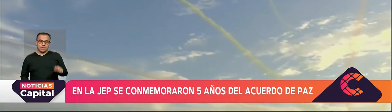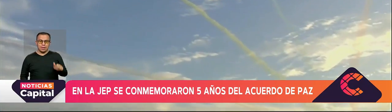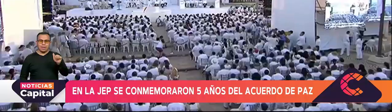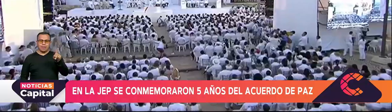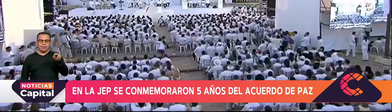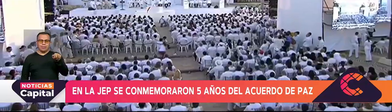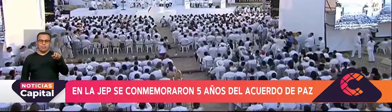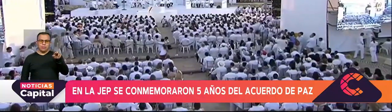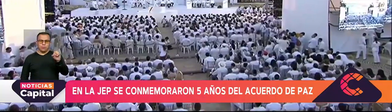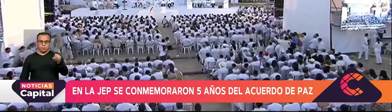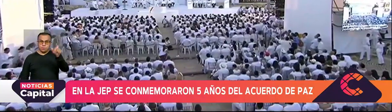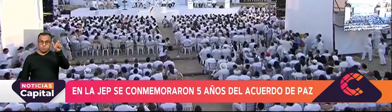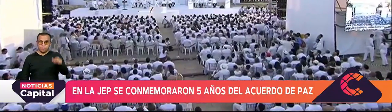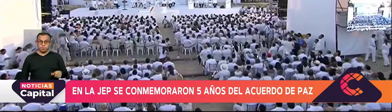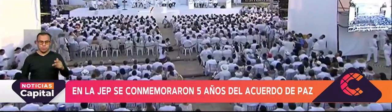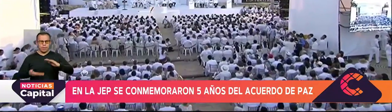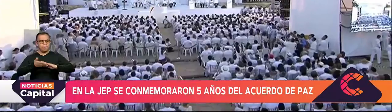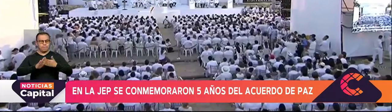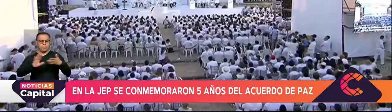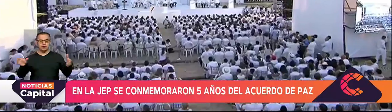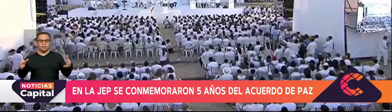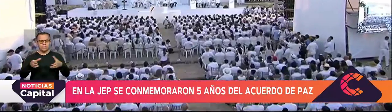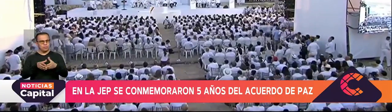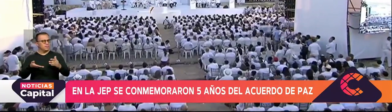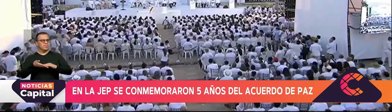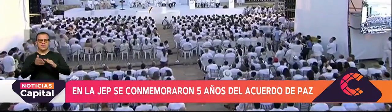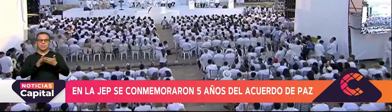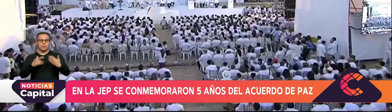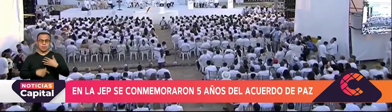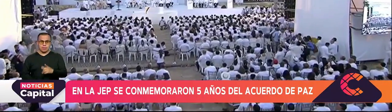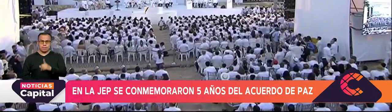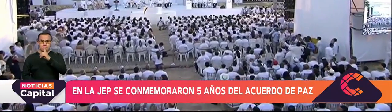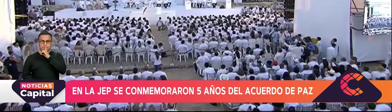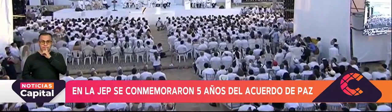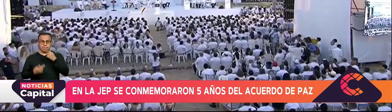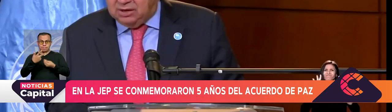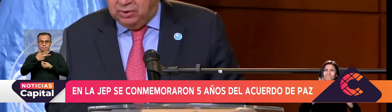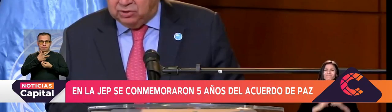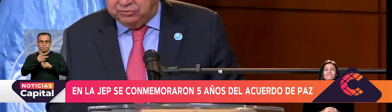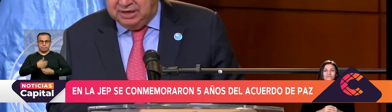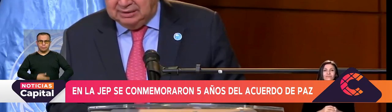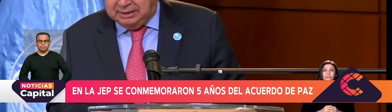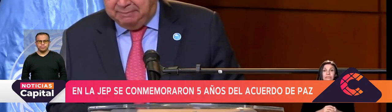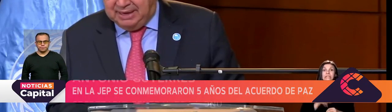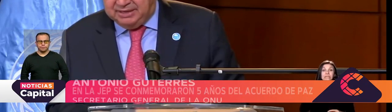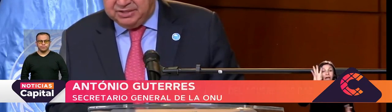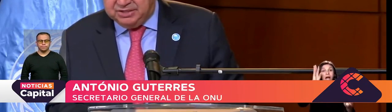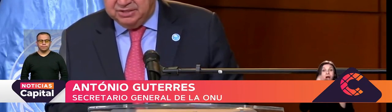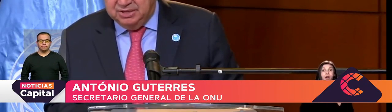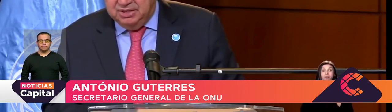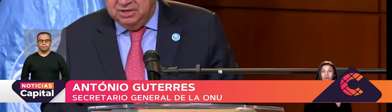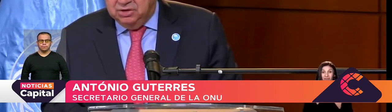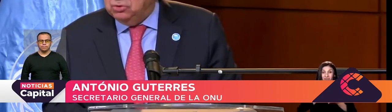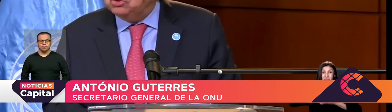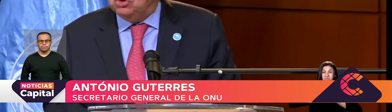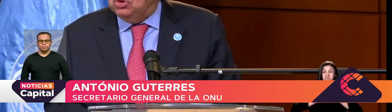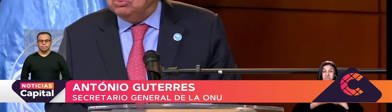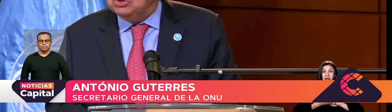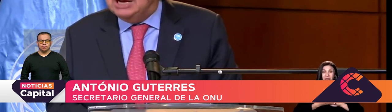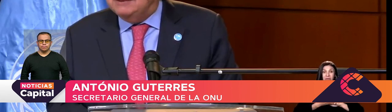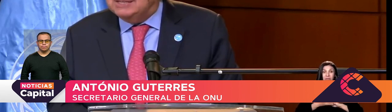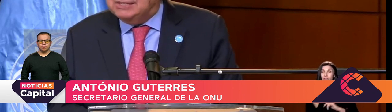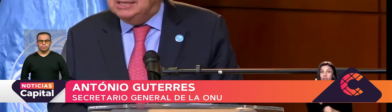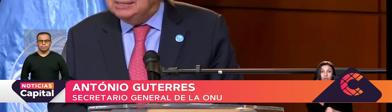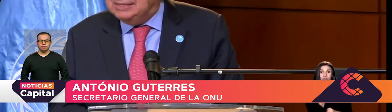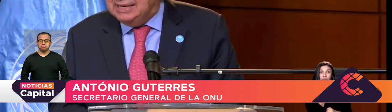Guterres, destacó que la paz va más allá del silencio de las armas. El acuerdo final de paz no